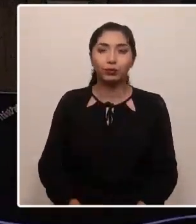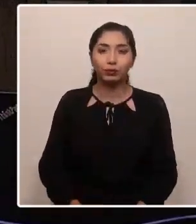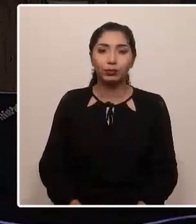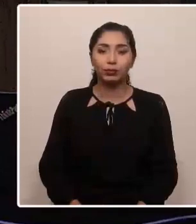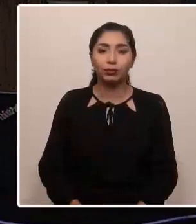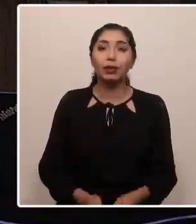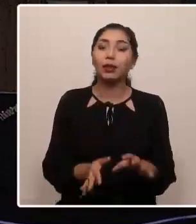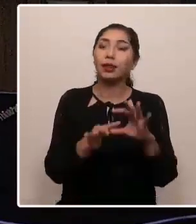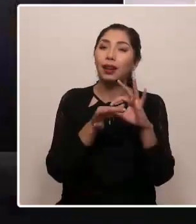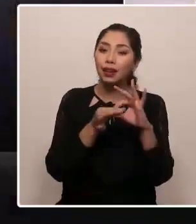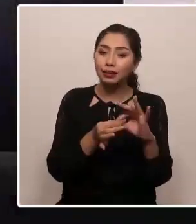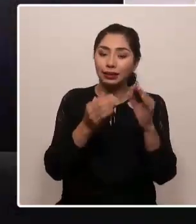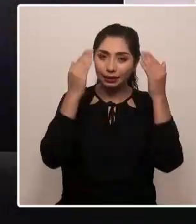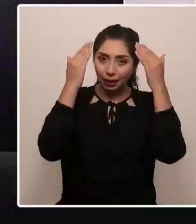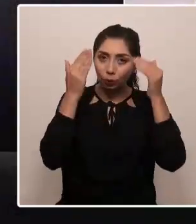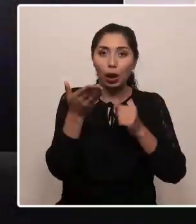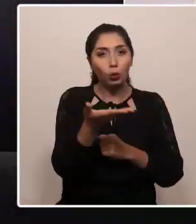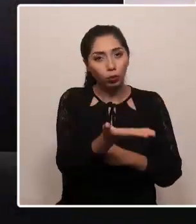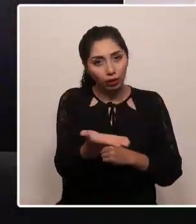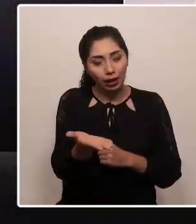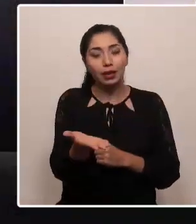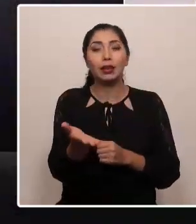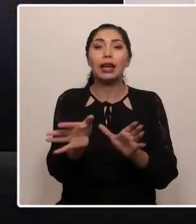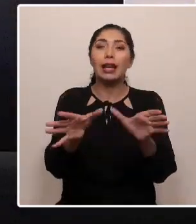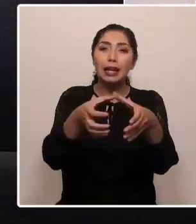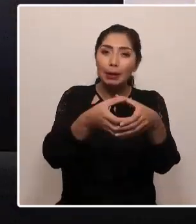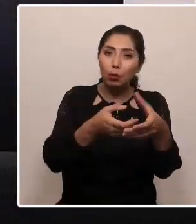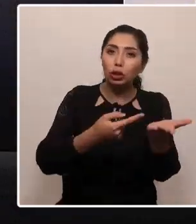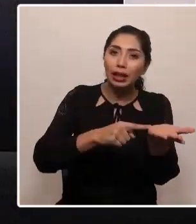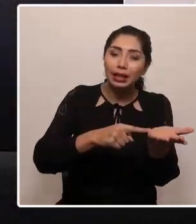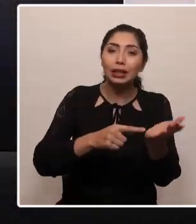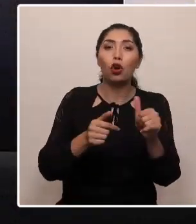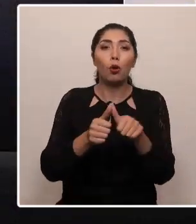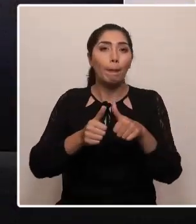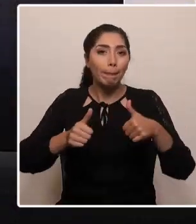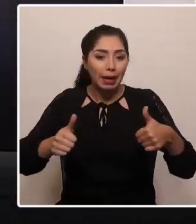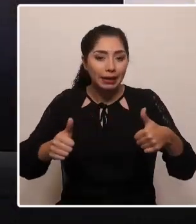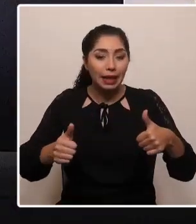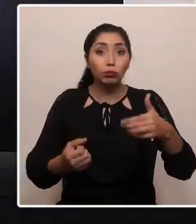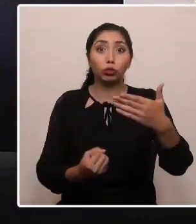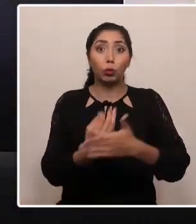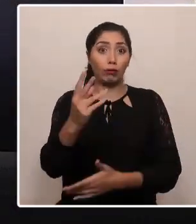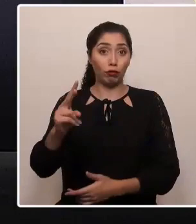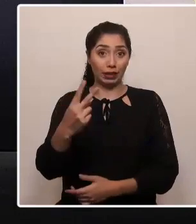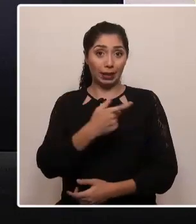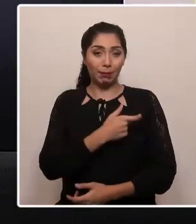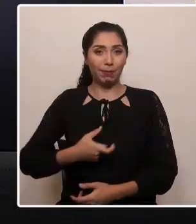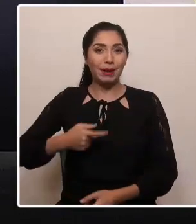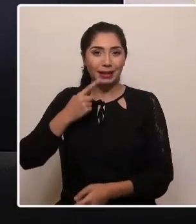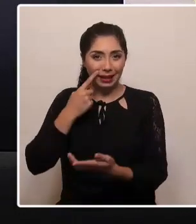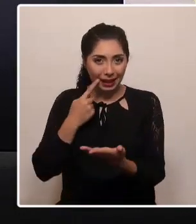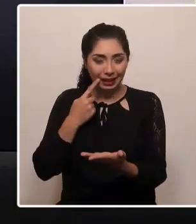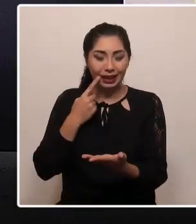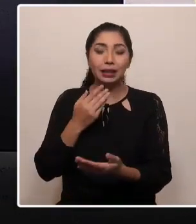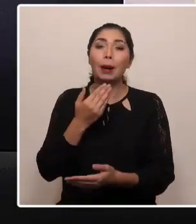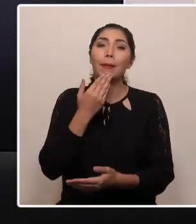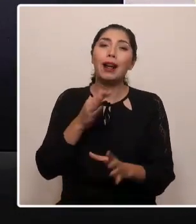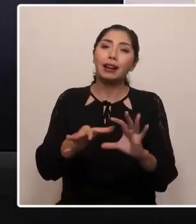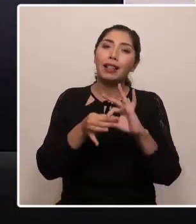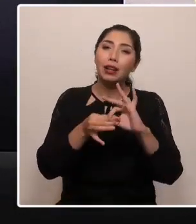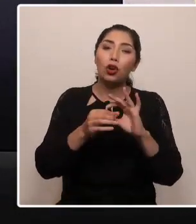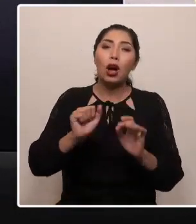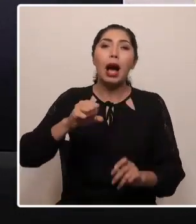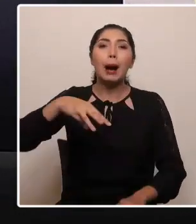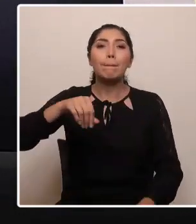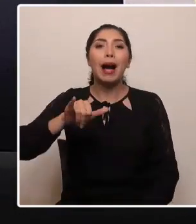Gracias, John. Los saludo a usted, a su equipo, al equipo técnico, a la mesa, al nuevo vicepresidente y agradezco a Maya también y